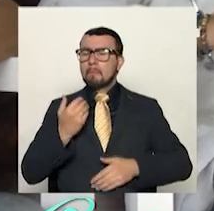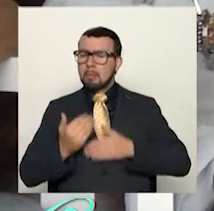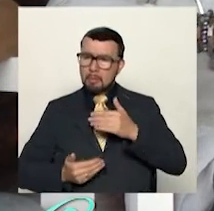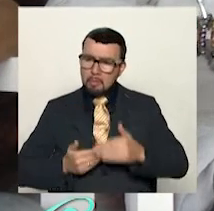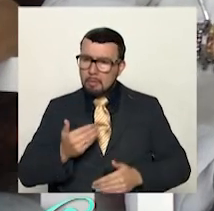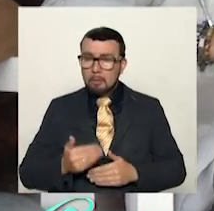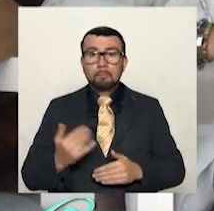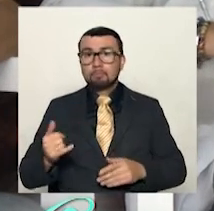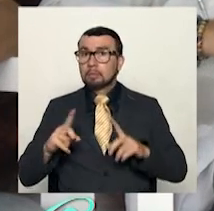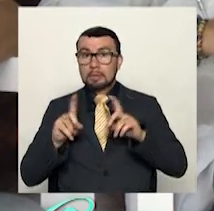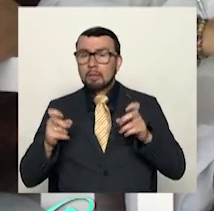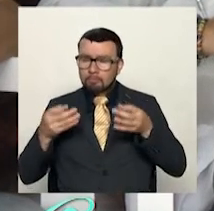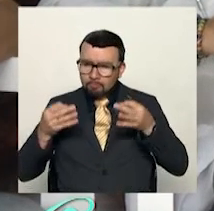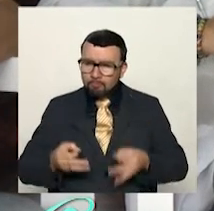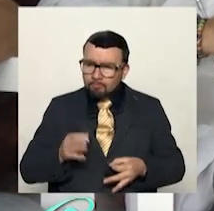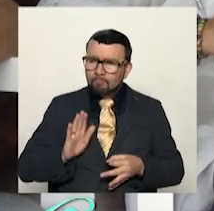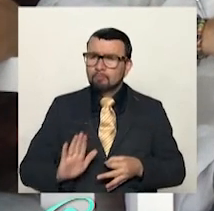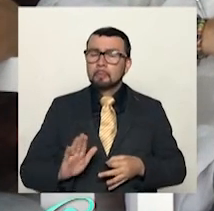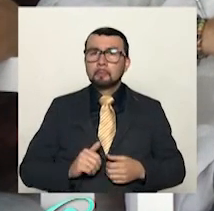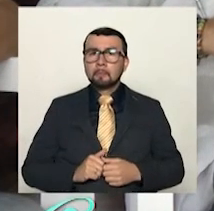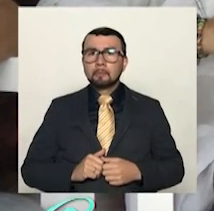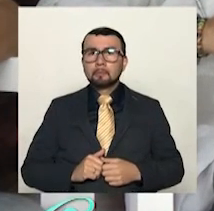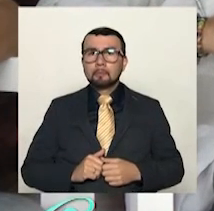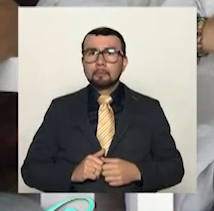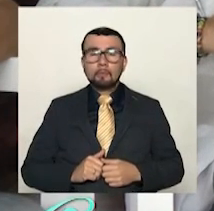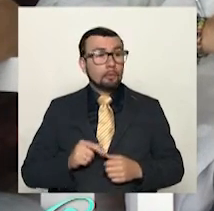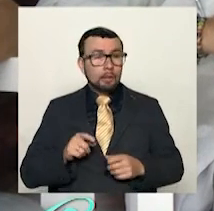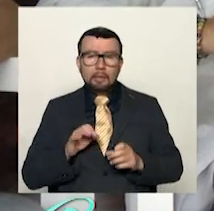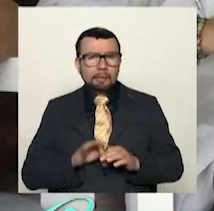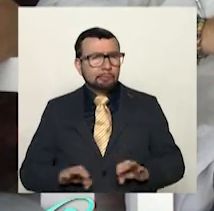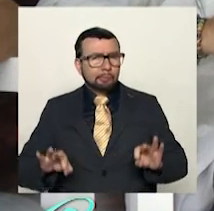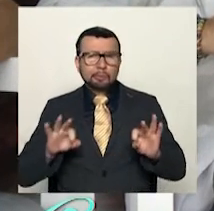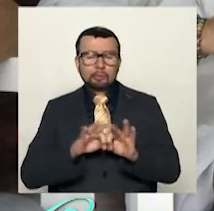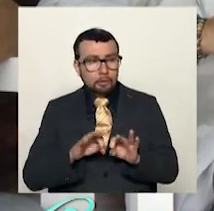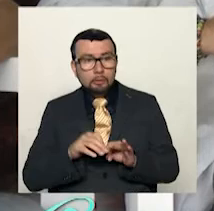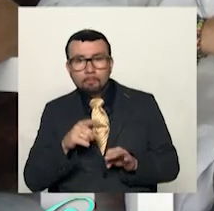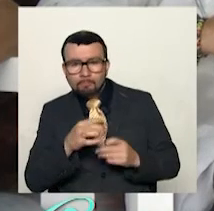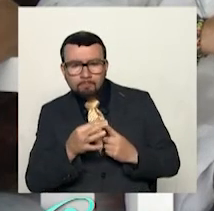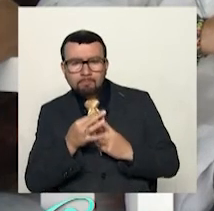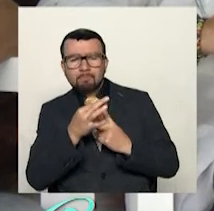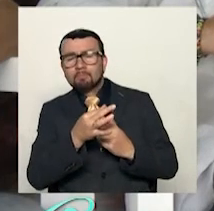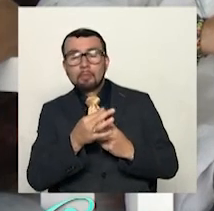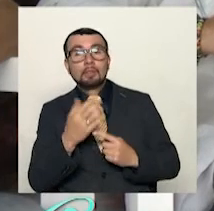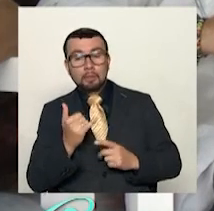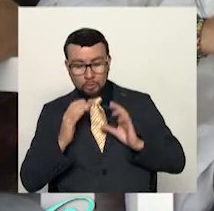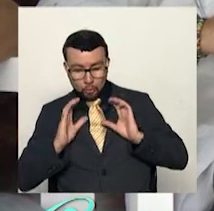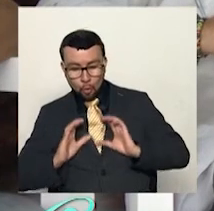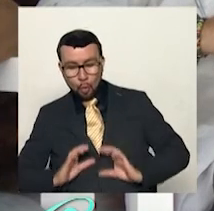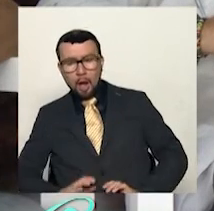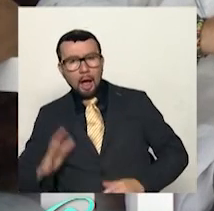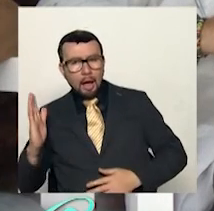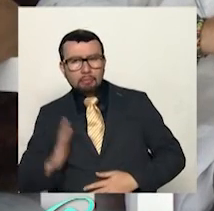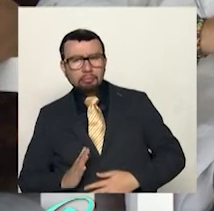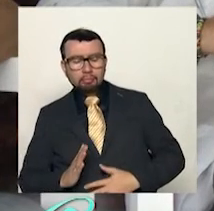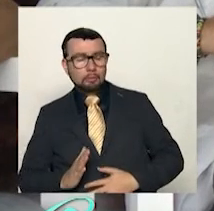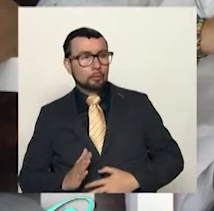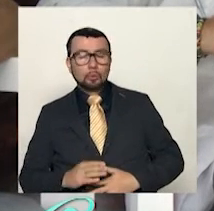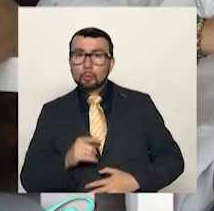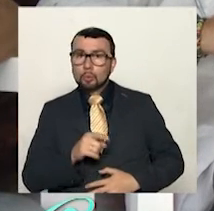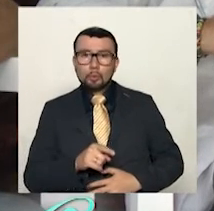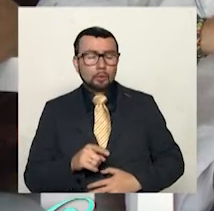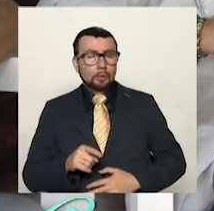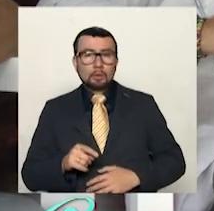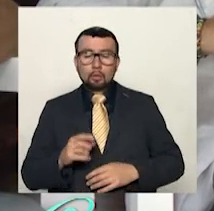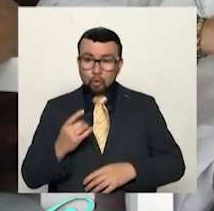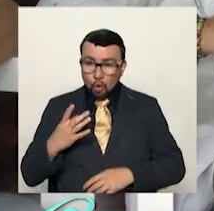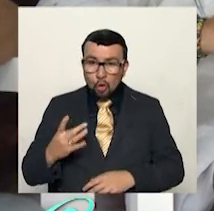sobre este tema, doctor Freddy. Es importante ante todo destacar de que el lenguaje del cuerpo es tan mágico, el dolor nunca es un